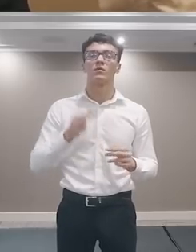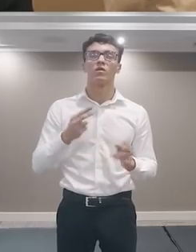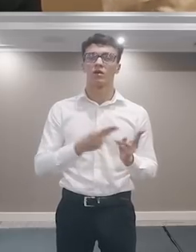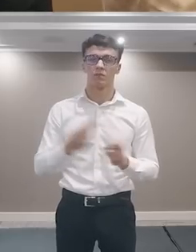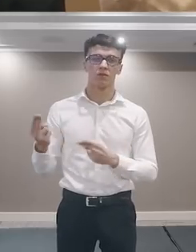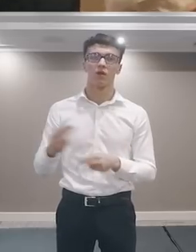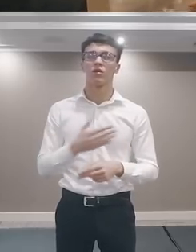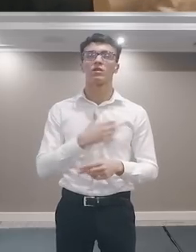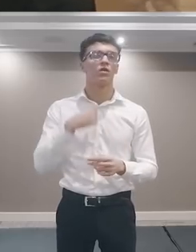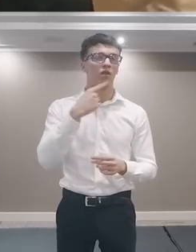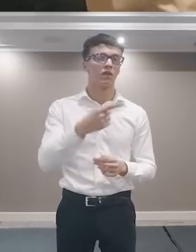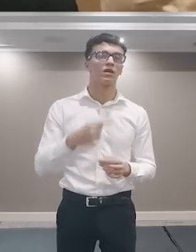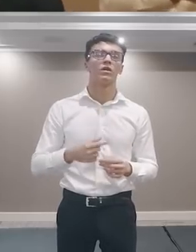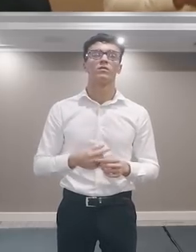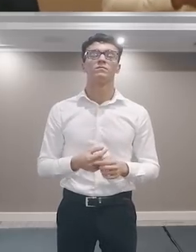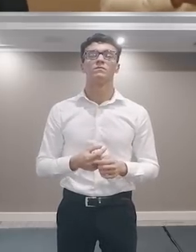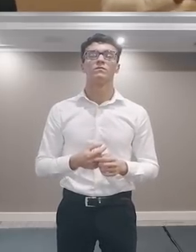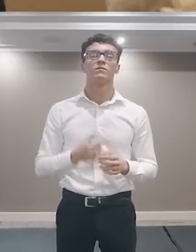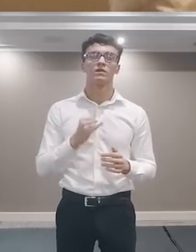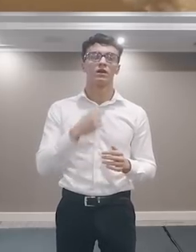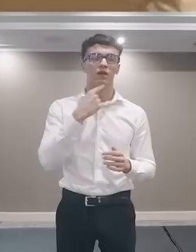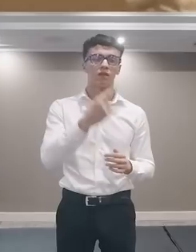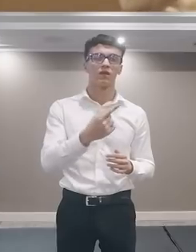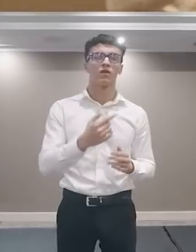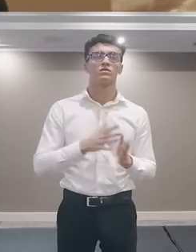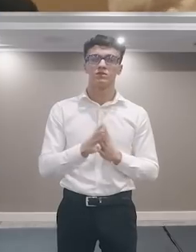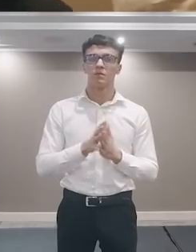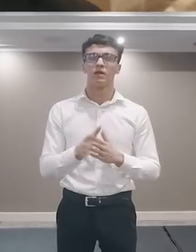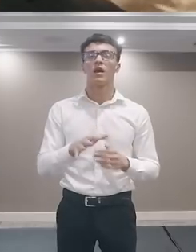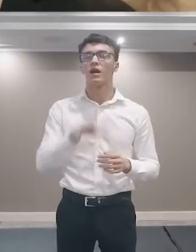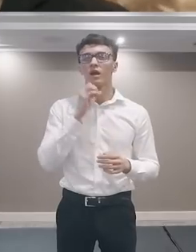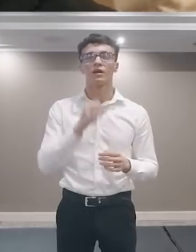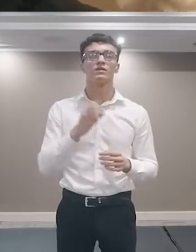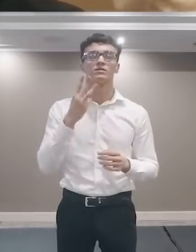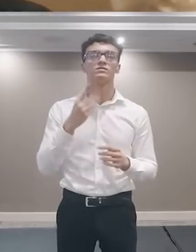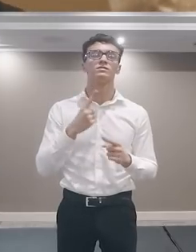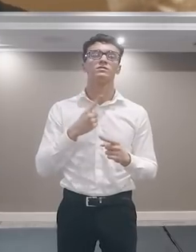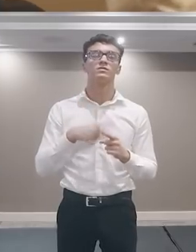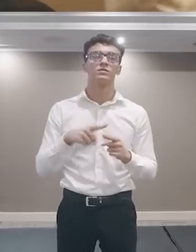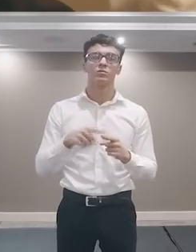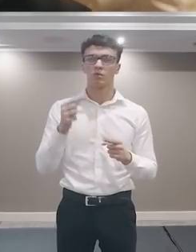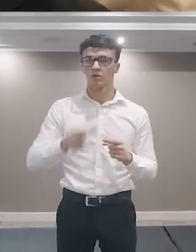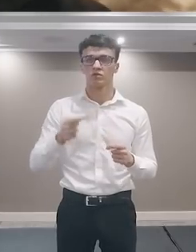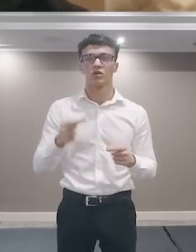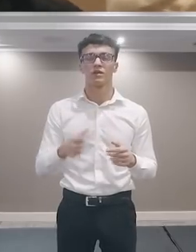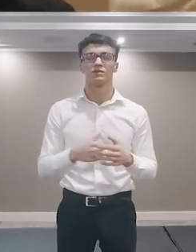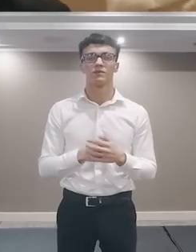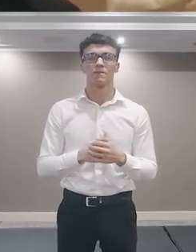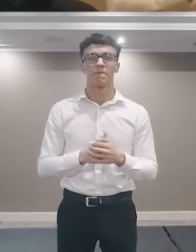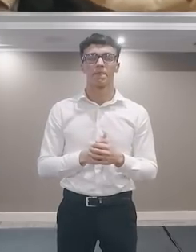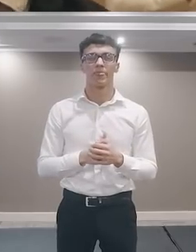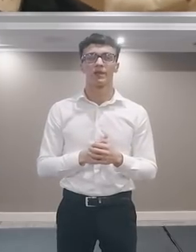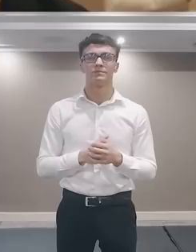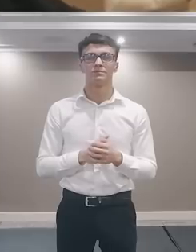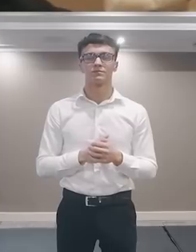invitado pues le dedica a eso se identificase con una de estas tres personas sé que hay muchas más pero bueno como hoy el powerpoint hay tres